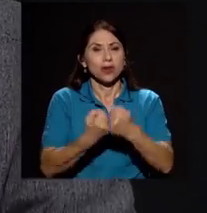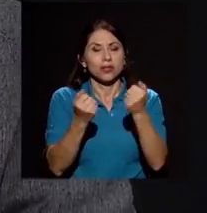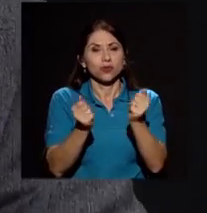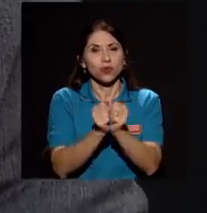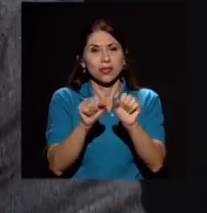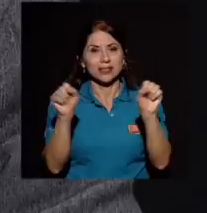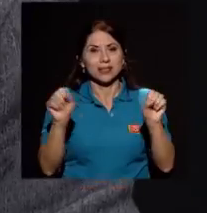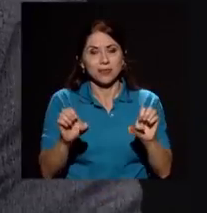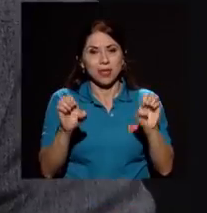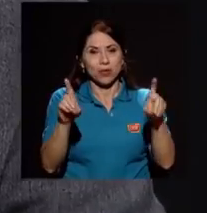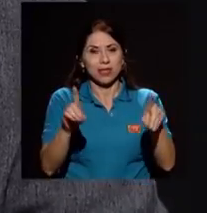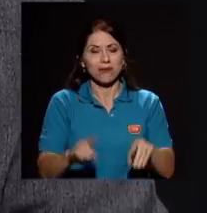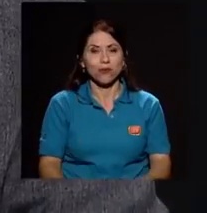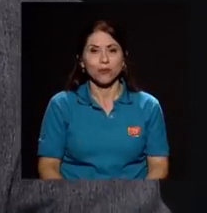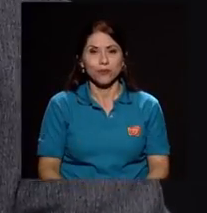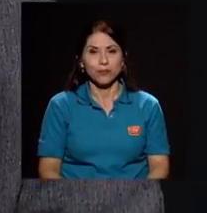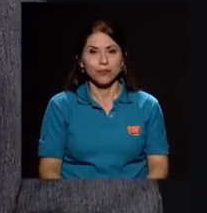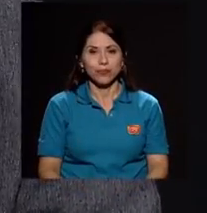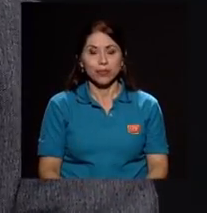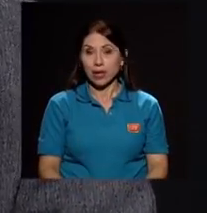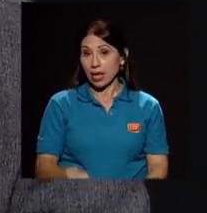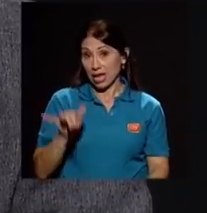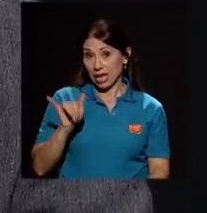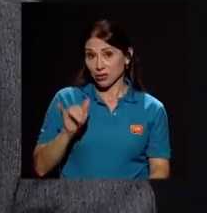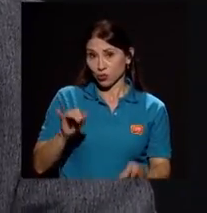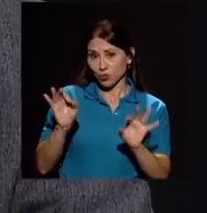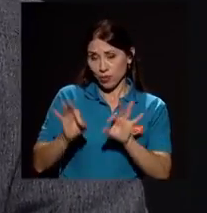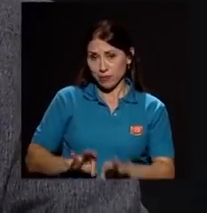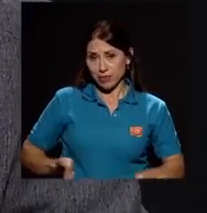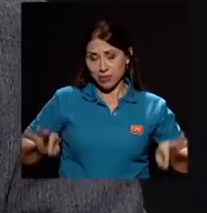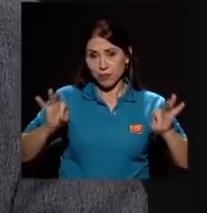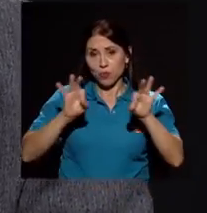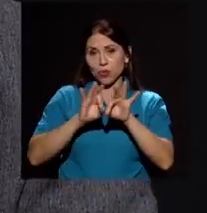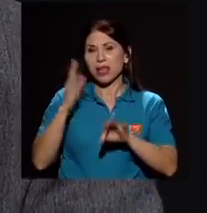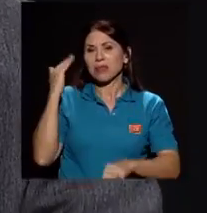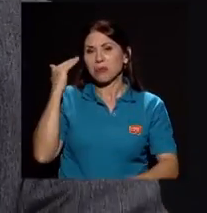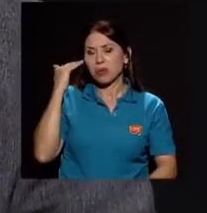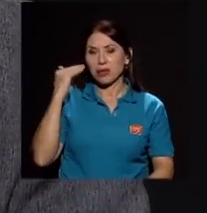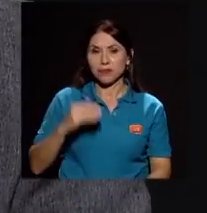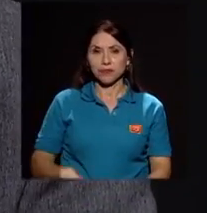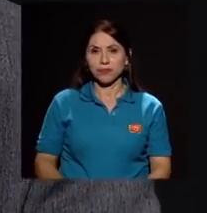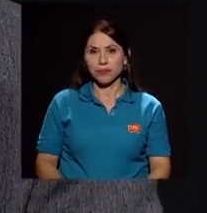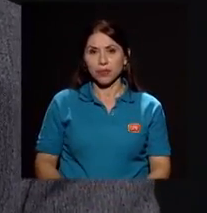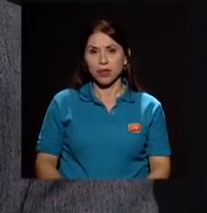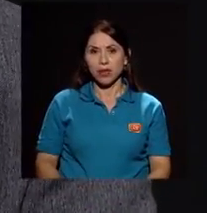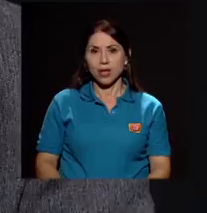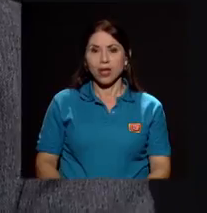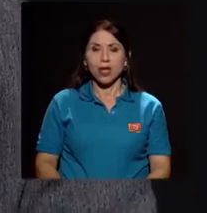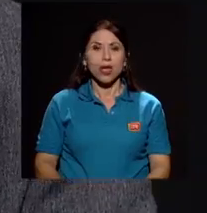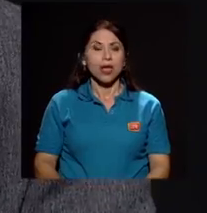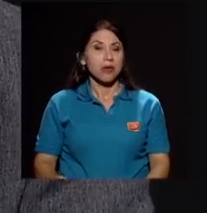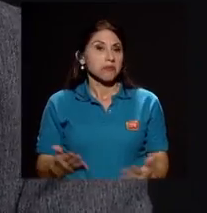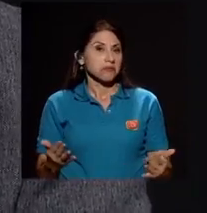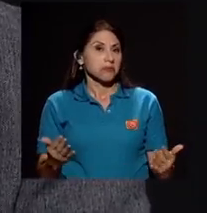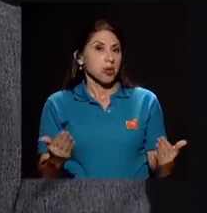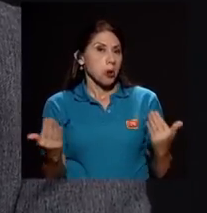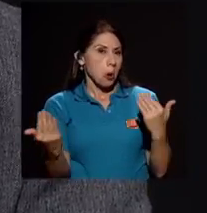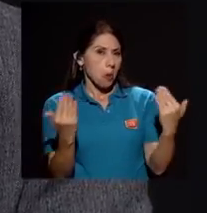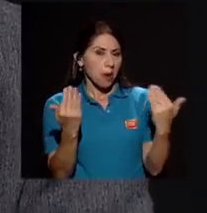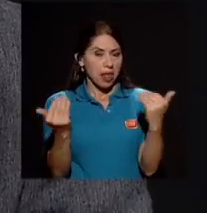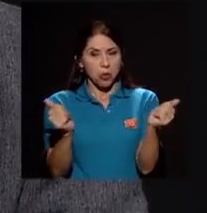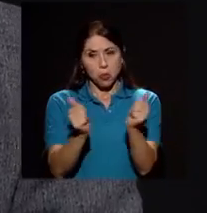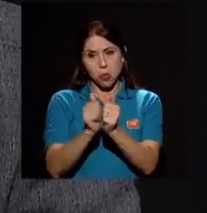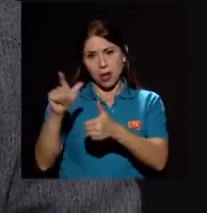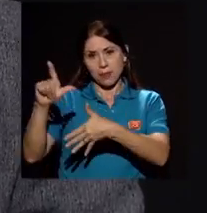esto es sumamente importante general por lo siguiente costa rica de manera similar al resto de países de américa latina